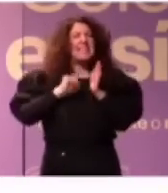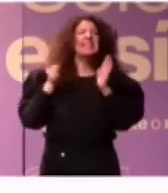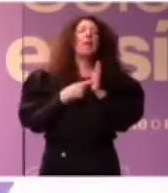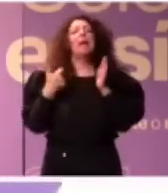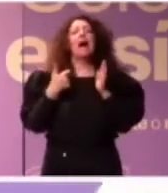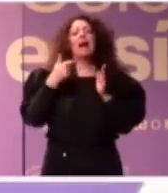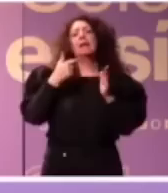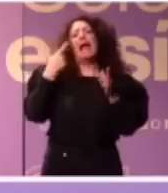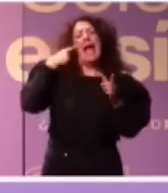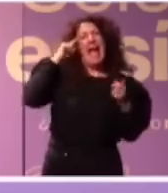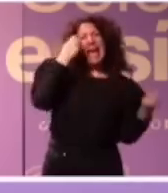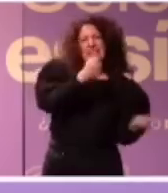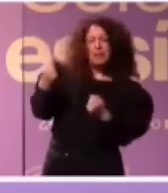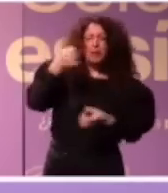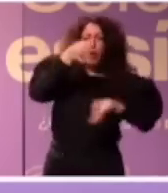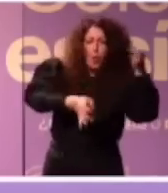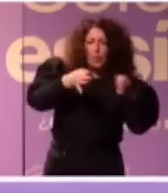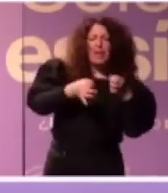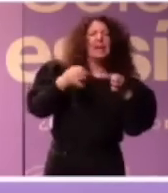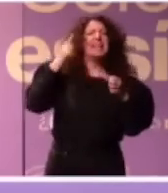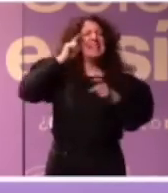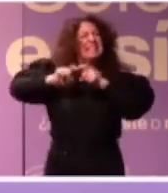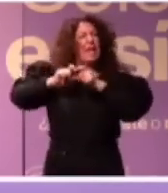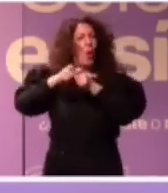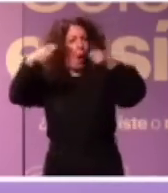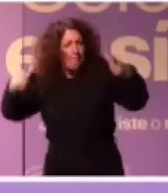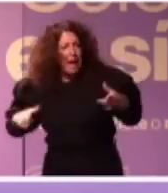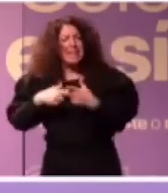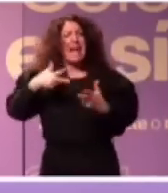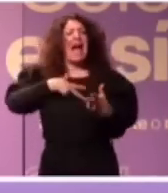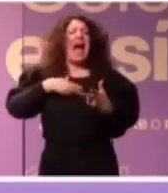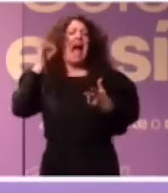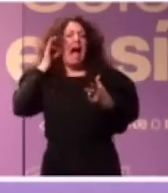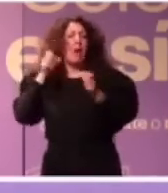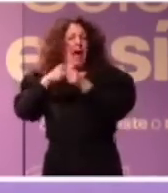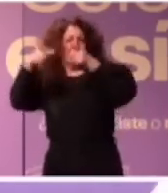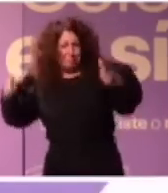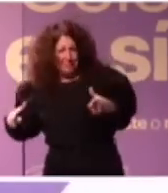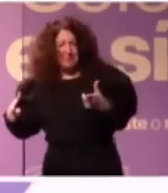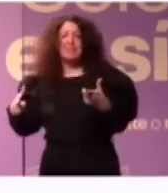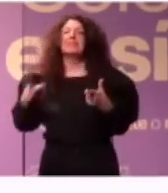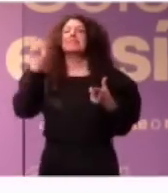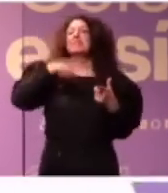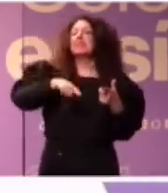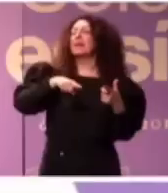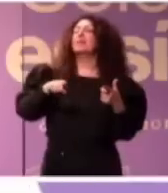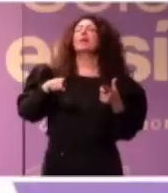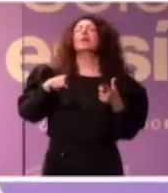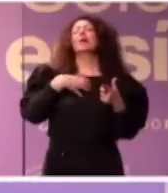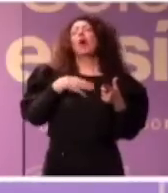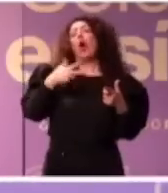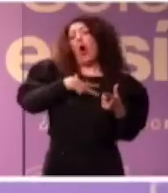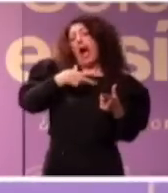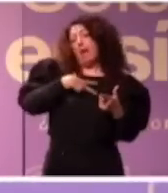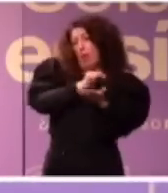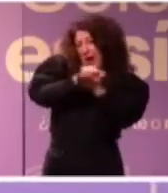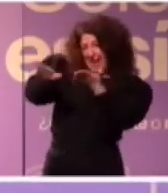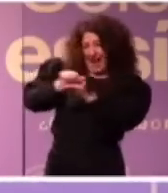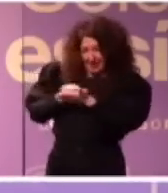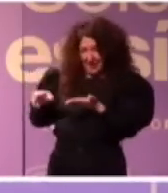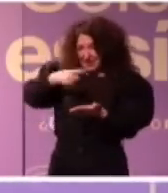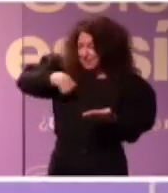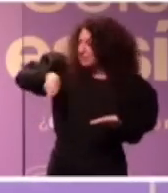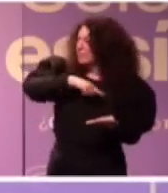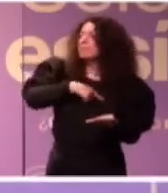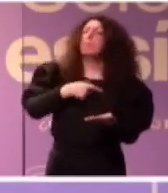más psicólogas, más abogadas especializadas, para que corramos con la implementación de ese turno de oficio, para